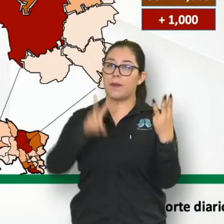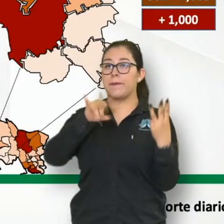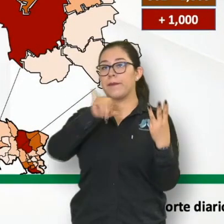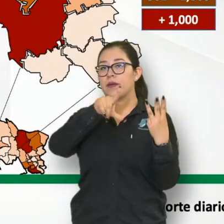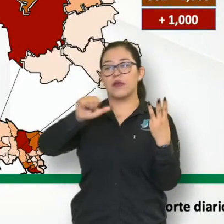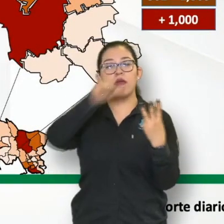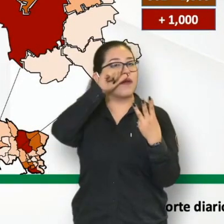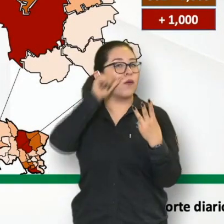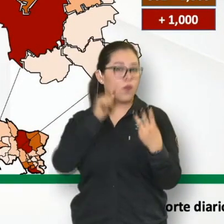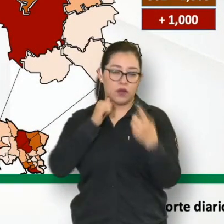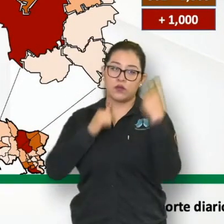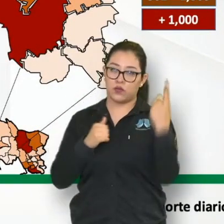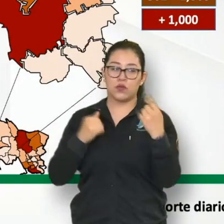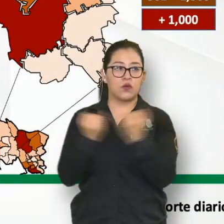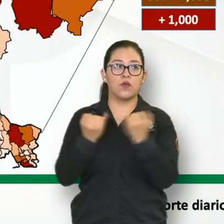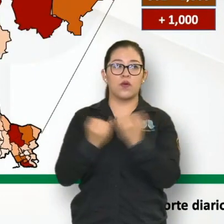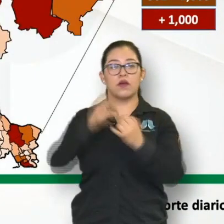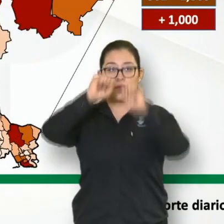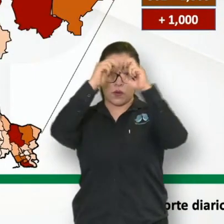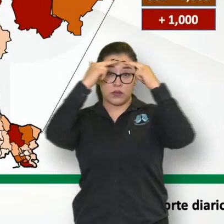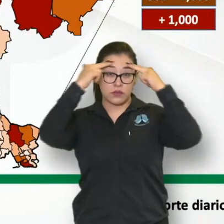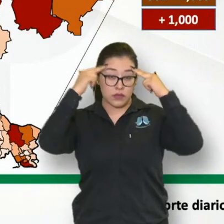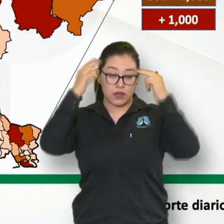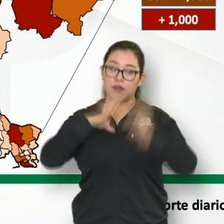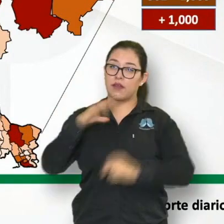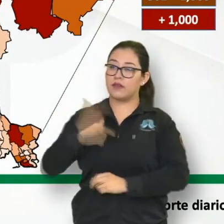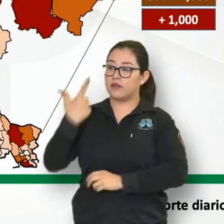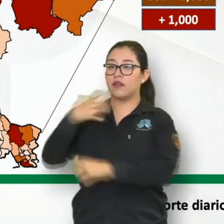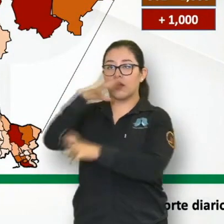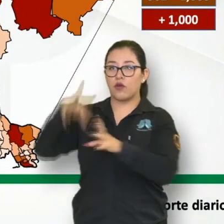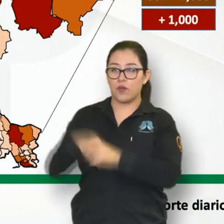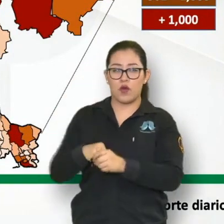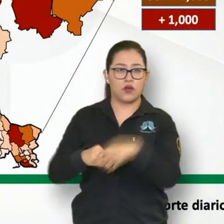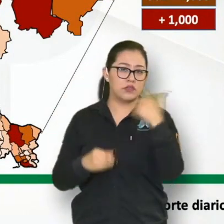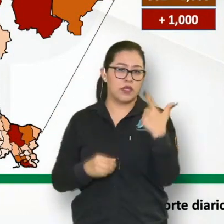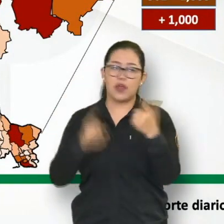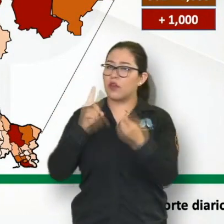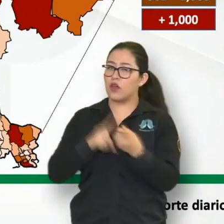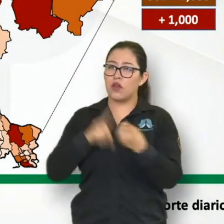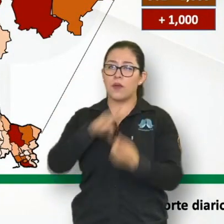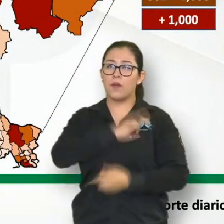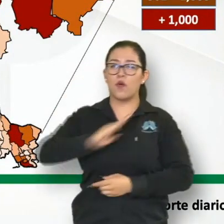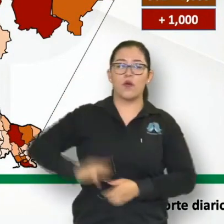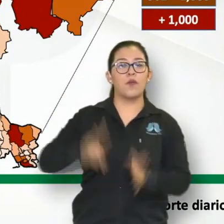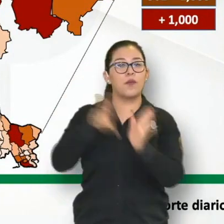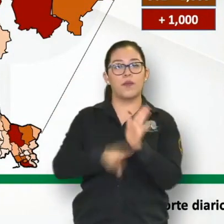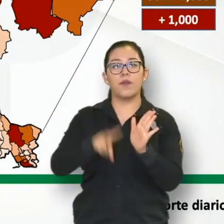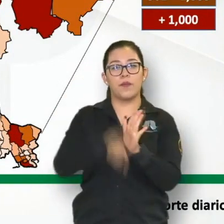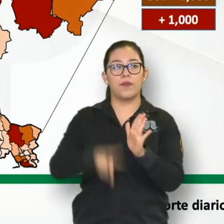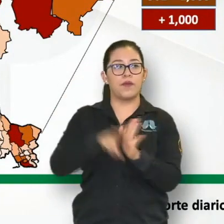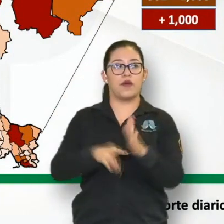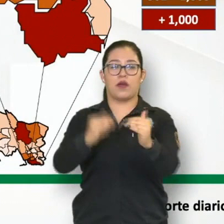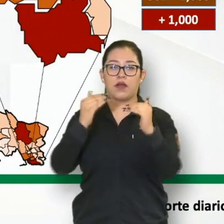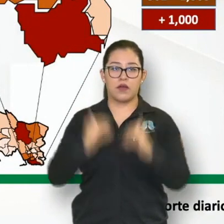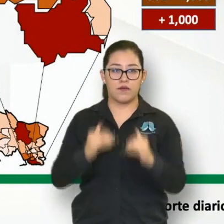juárez un caso también en la zona de la huasteca estamos teniendo siete casos los siete corresponden al municipio de ciudad valles en